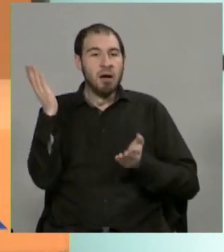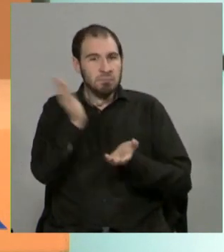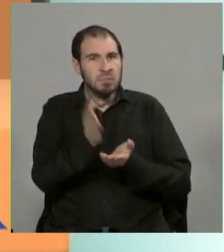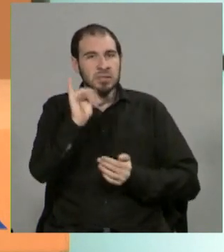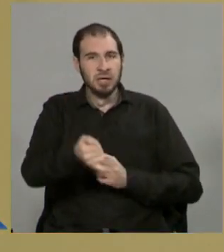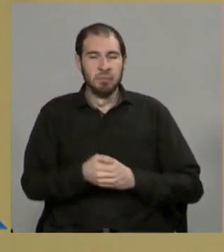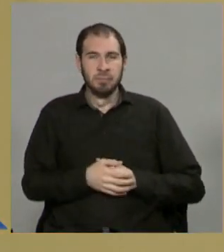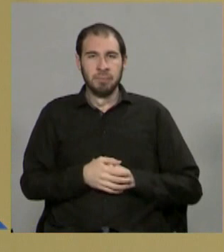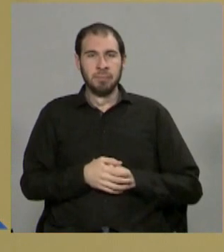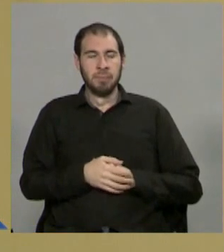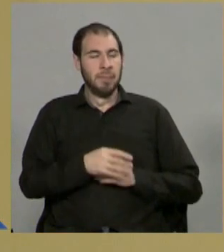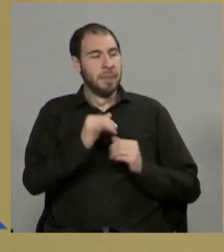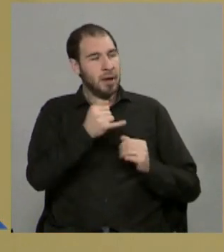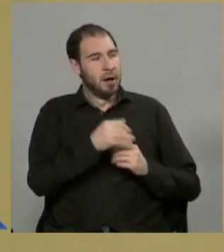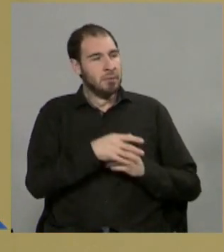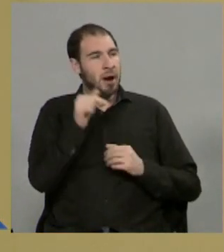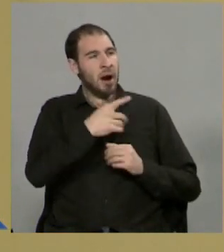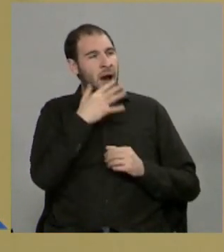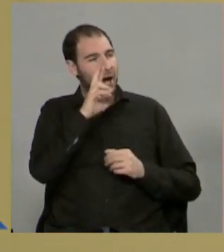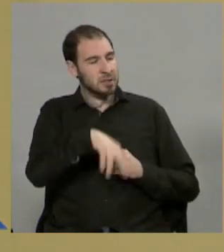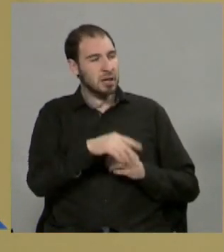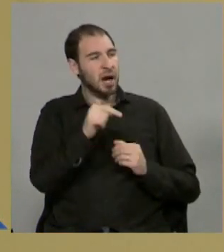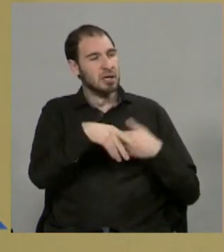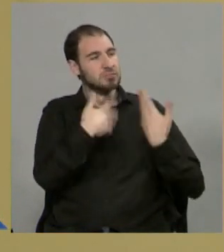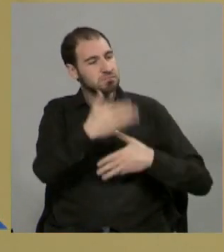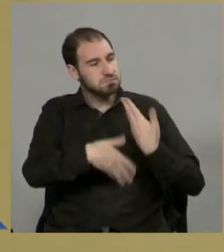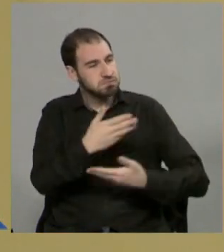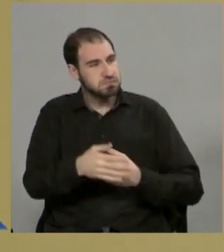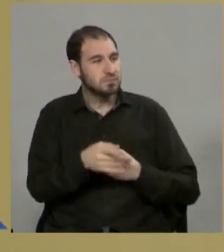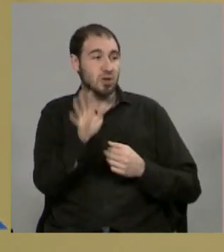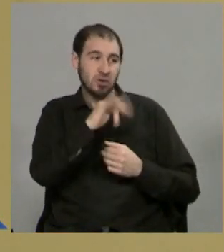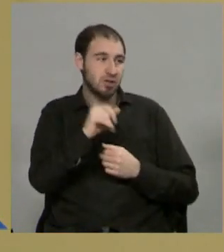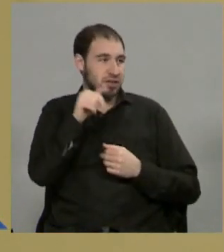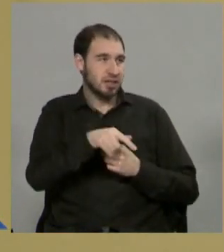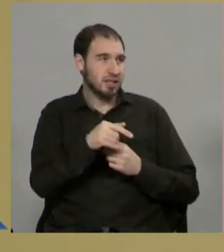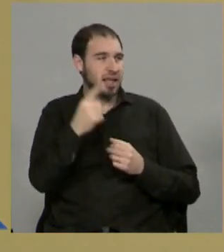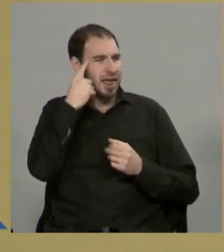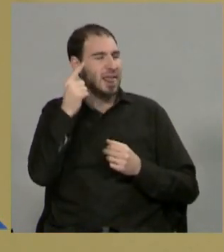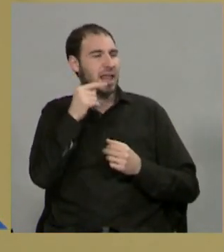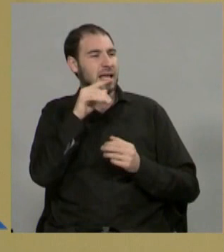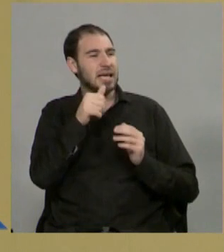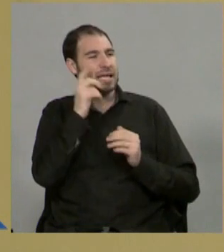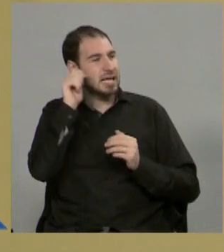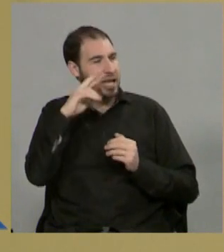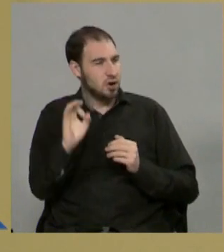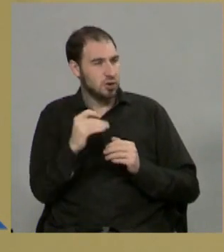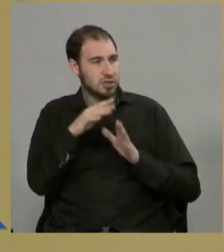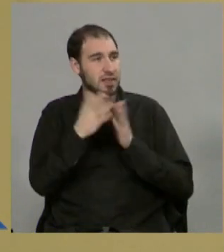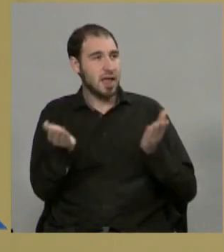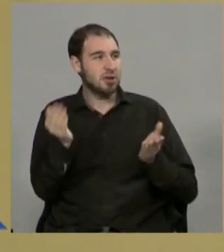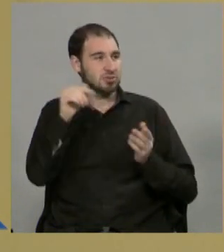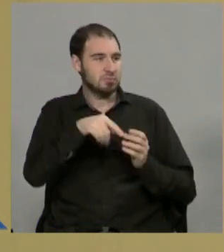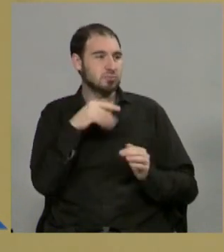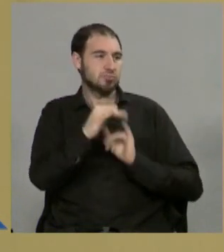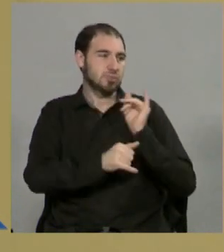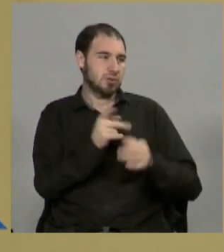género. Exactamente, la verdad que tenés razón en que es una construcción diaria la perspectiva de género. Nosotros estamos en los medios y también lo